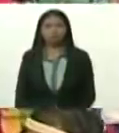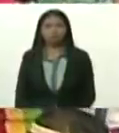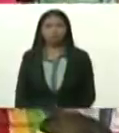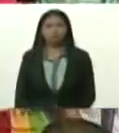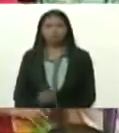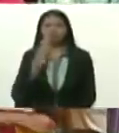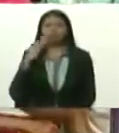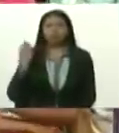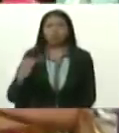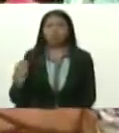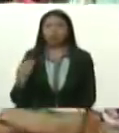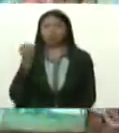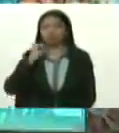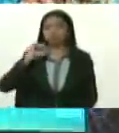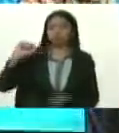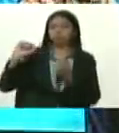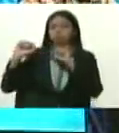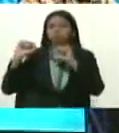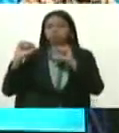Juventud rebelde.